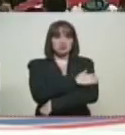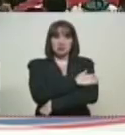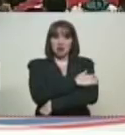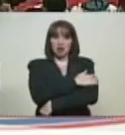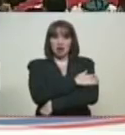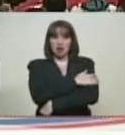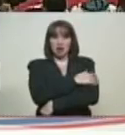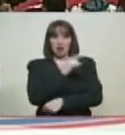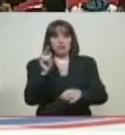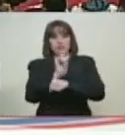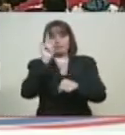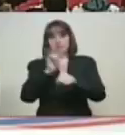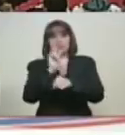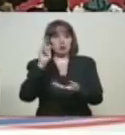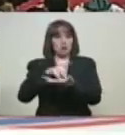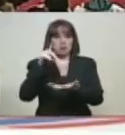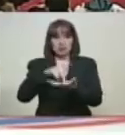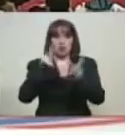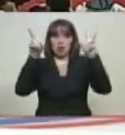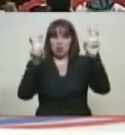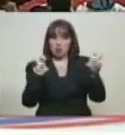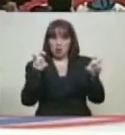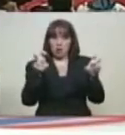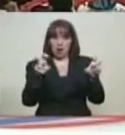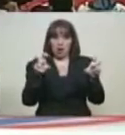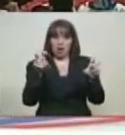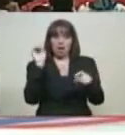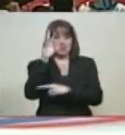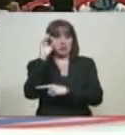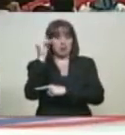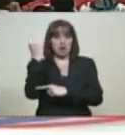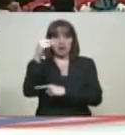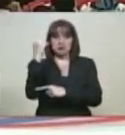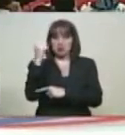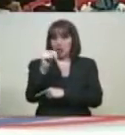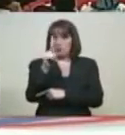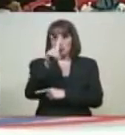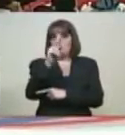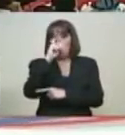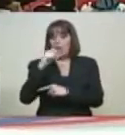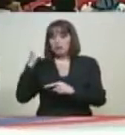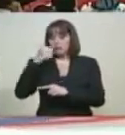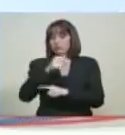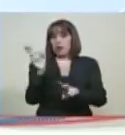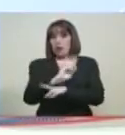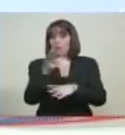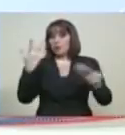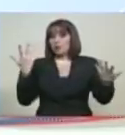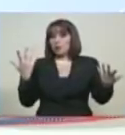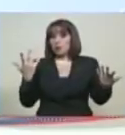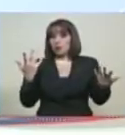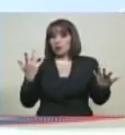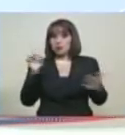participar en la renovación de la asamblea nacional preguntó desde ya porque dos años pasan volando